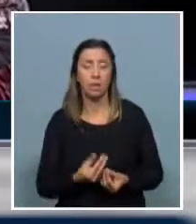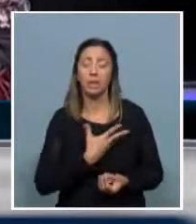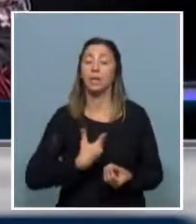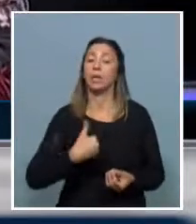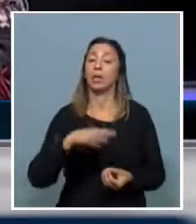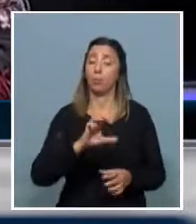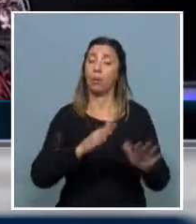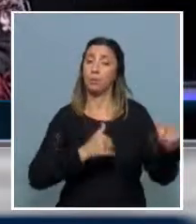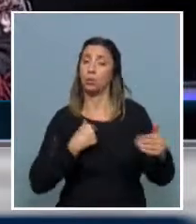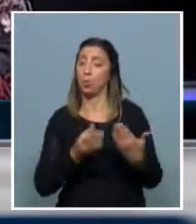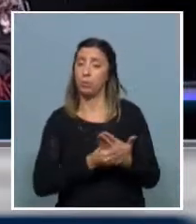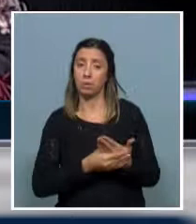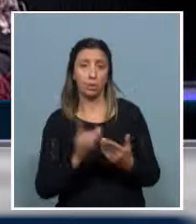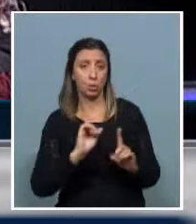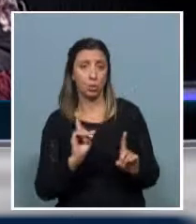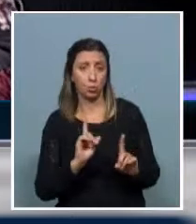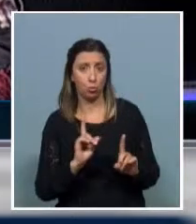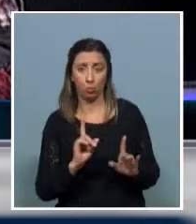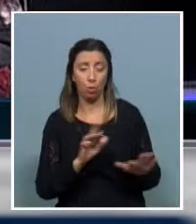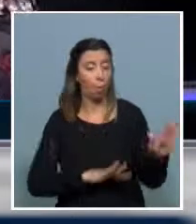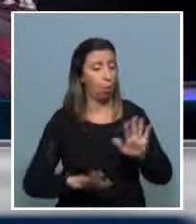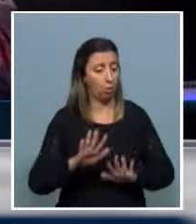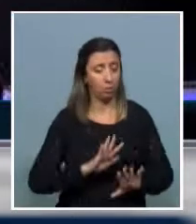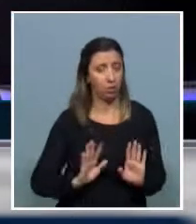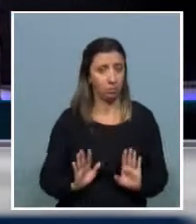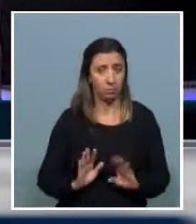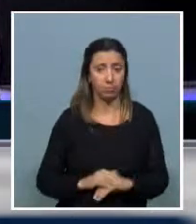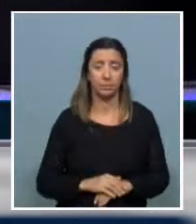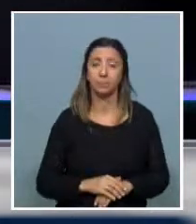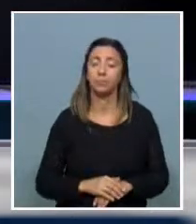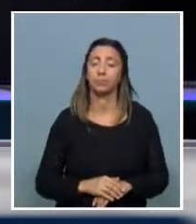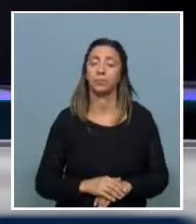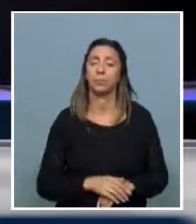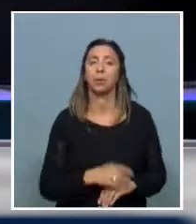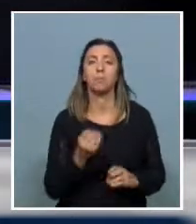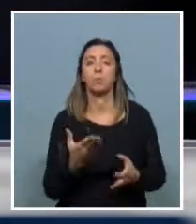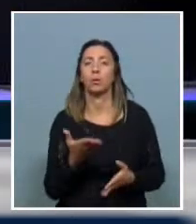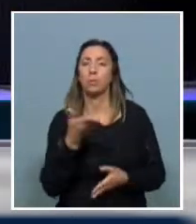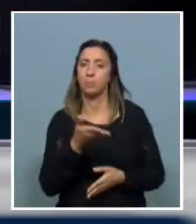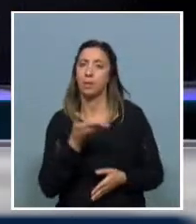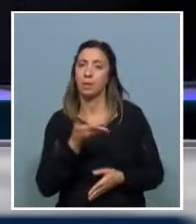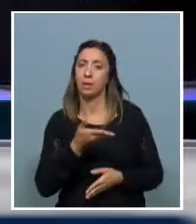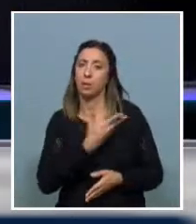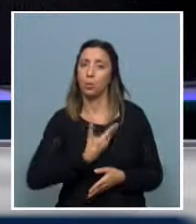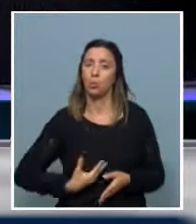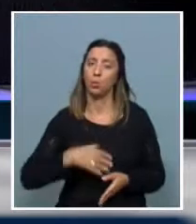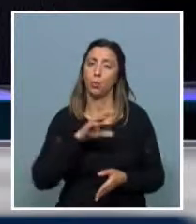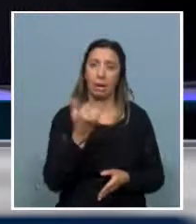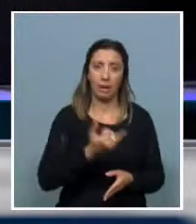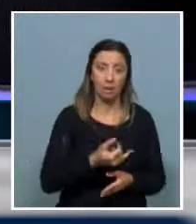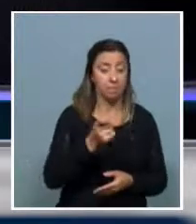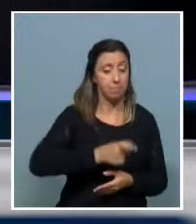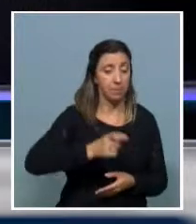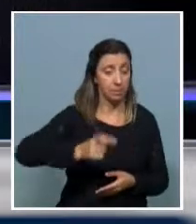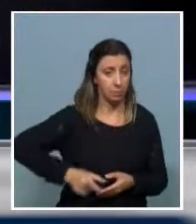gobernador, yo no soy ministro, bien lo dice usted, soy interventora. La idea era, ante un reclamo que el gobernador tiene de la